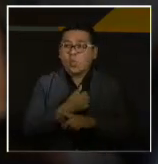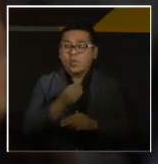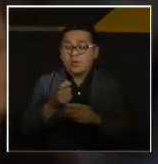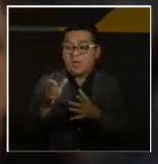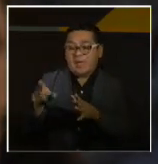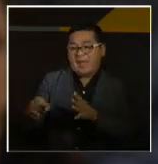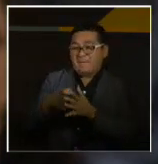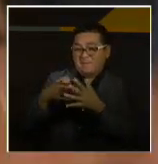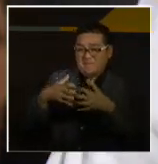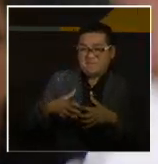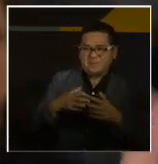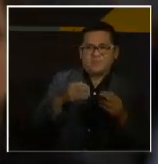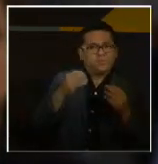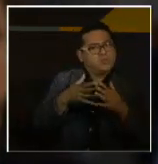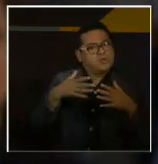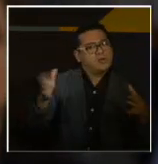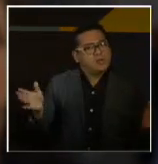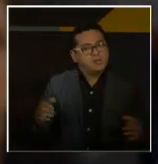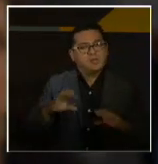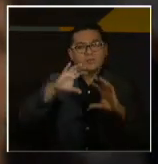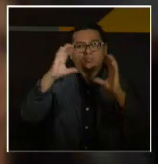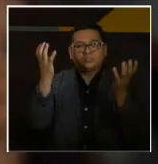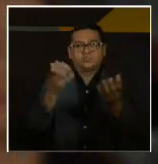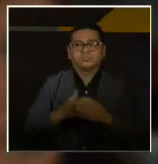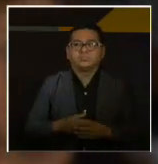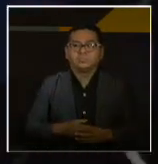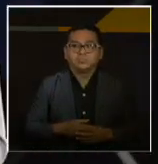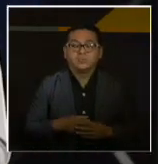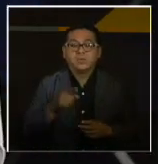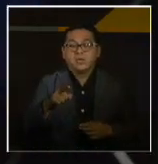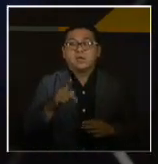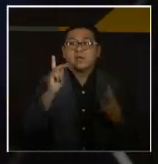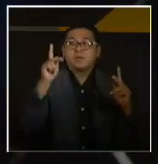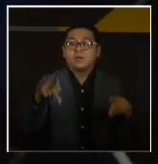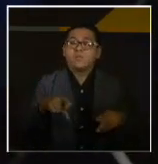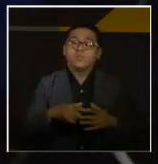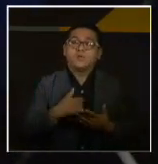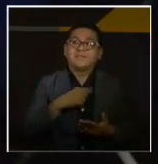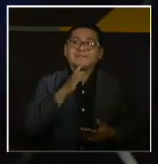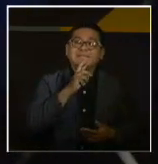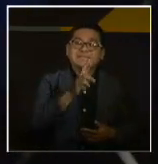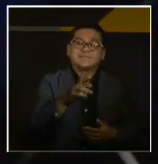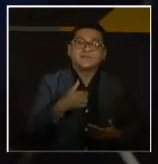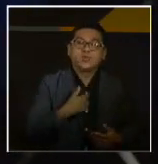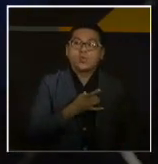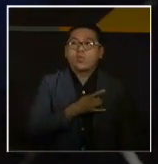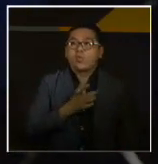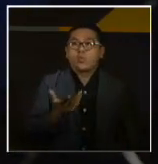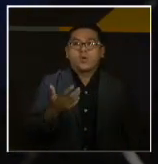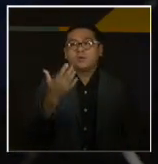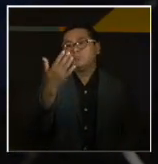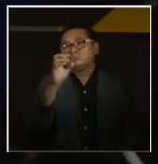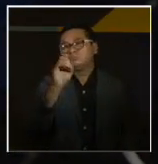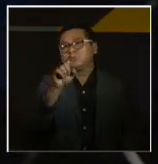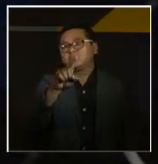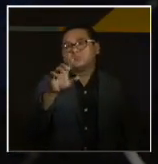concesión ahí de una empresa muy, muy grande a nivel mundial, pero que el puerto de Progreso le representaba solamente el